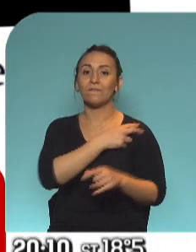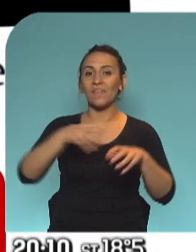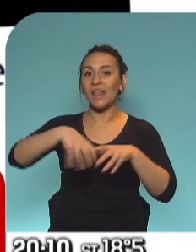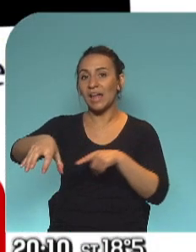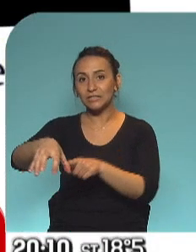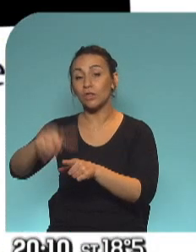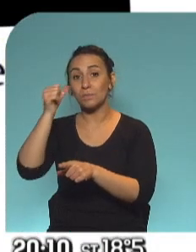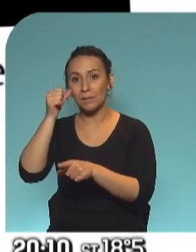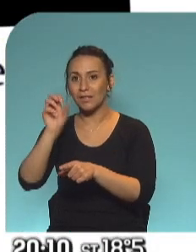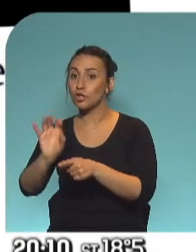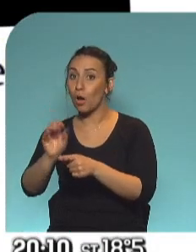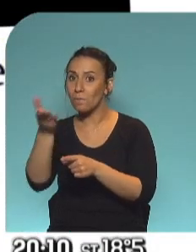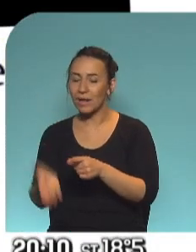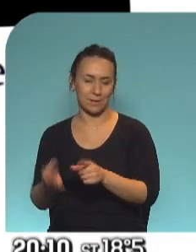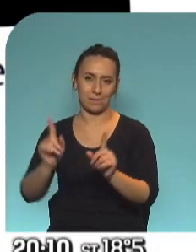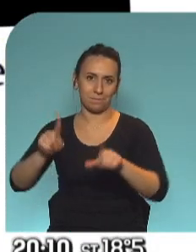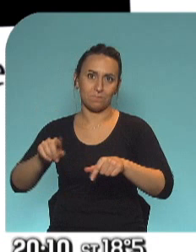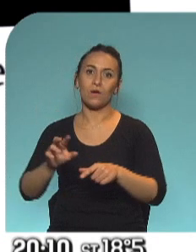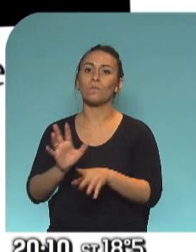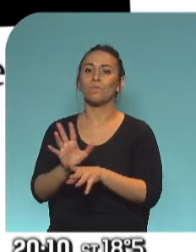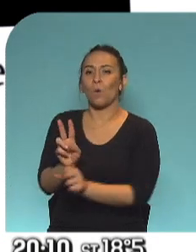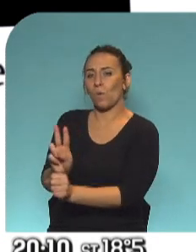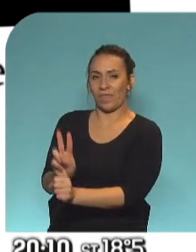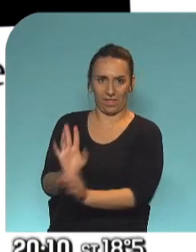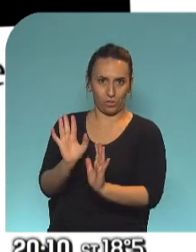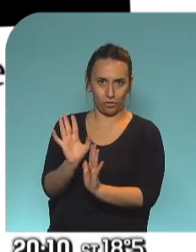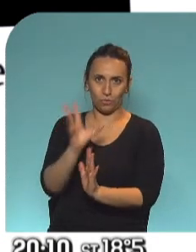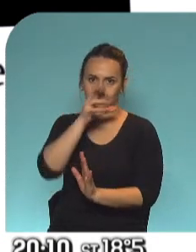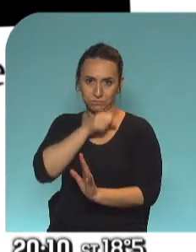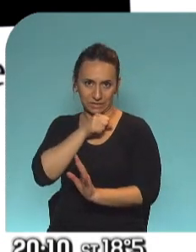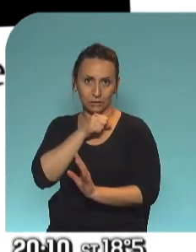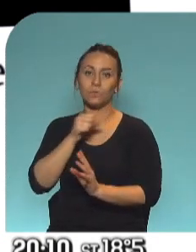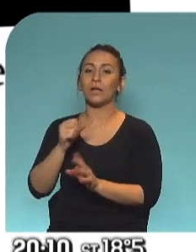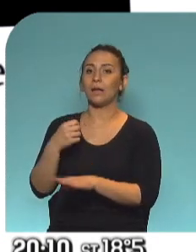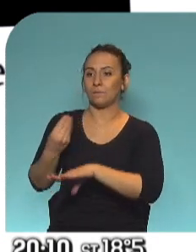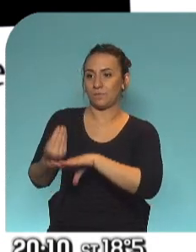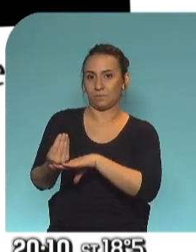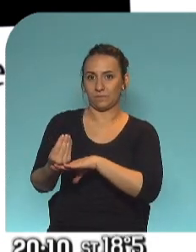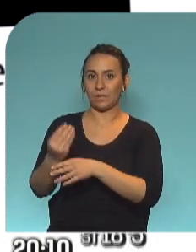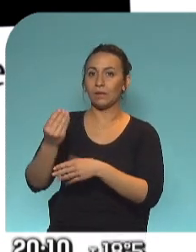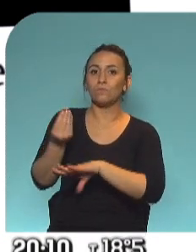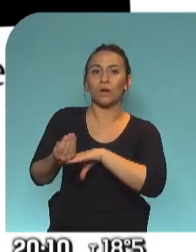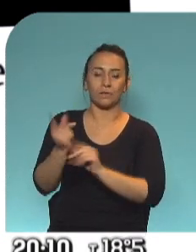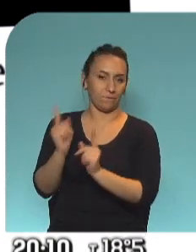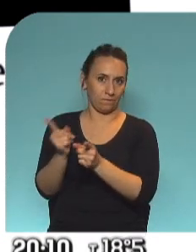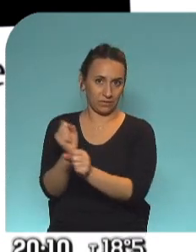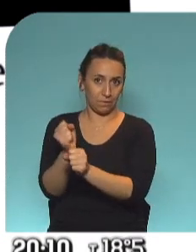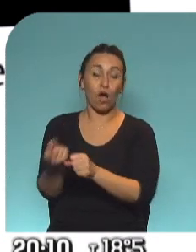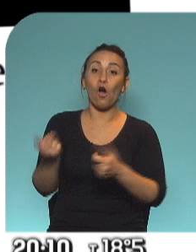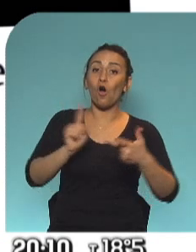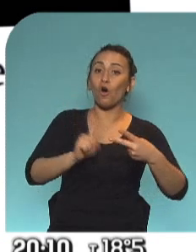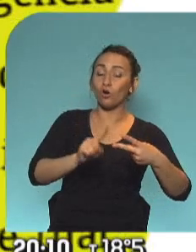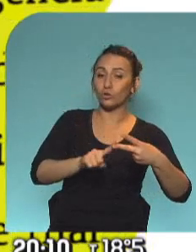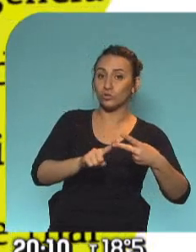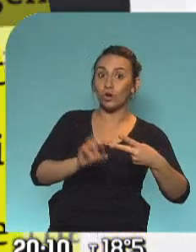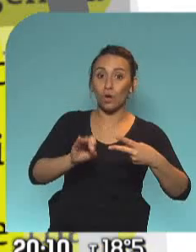Plata no se puede saber, está protegido bajo la ley de inteligencia porque todavía es un funcionario que pertenece a inteligencia. El otro nombre tachado, que es